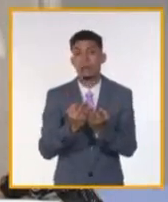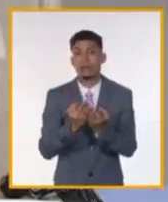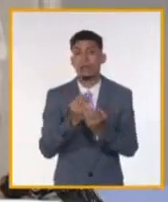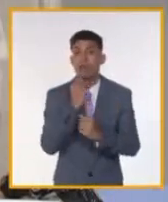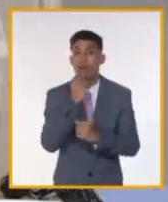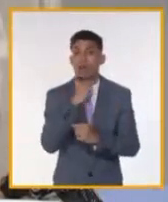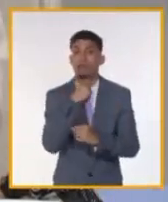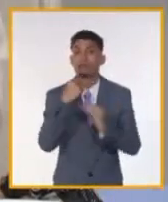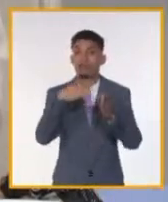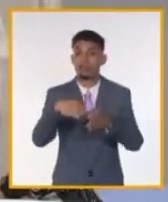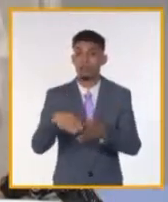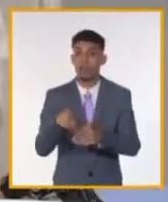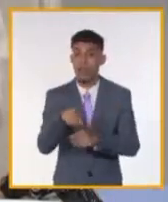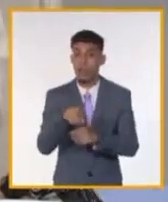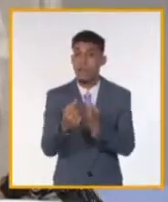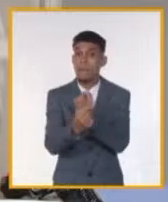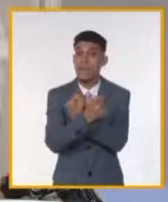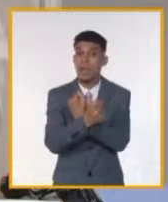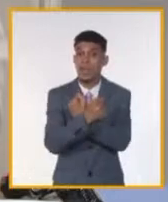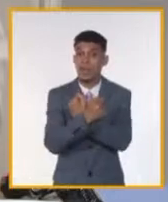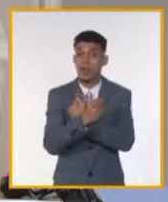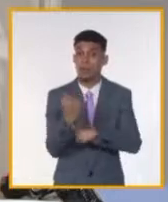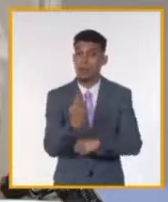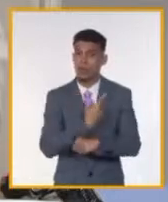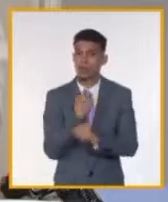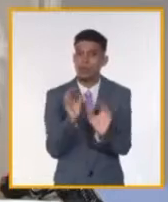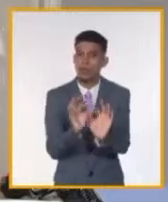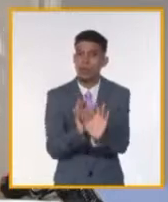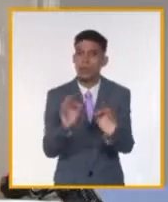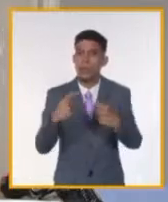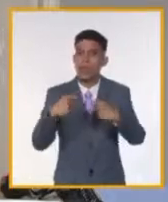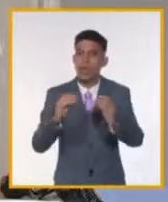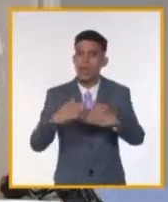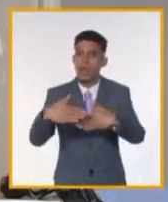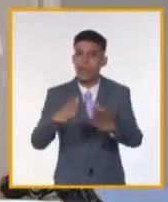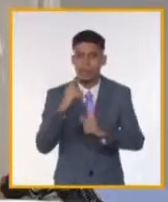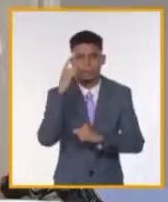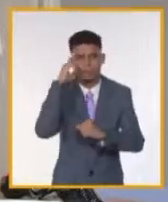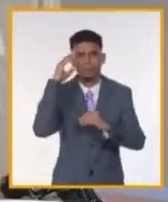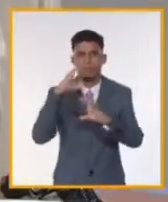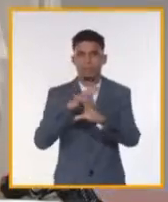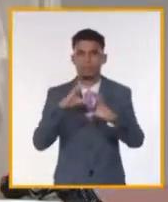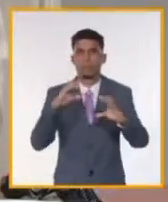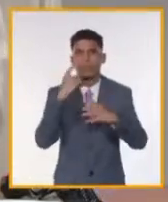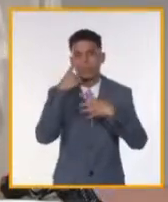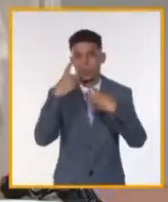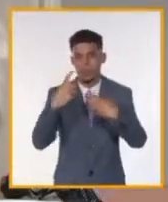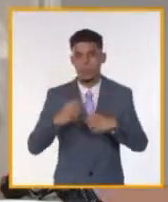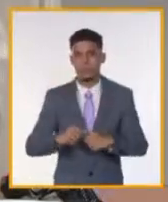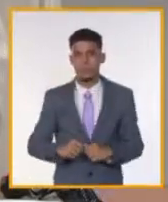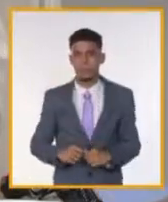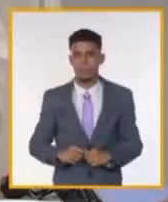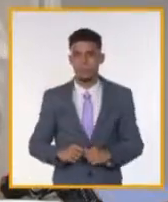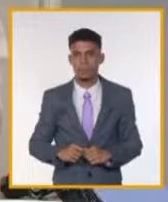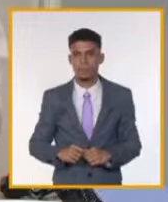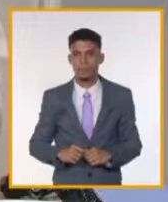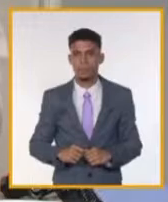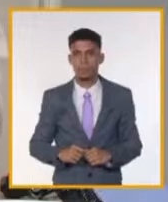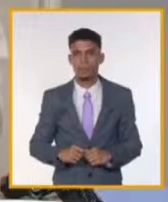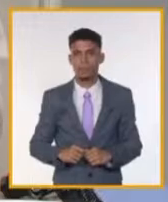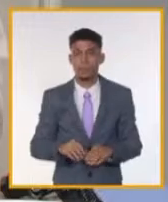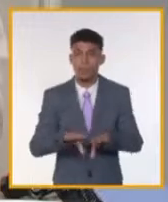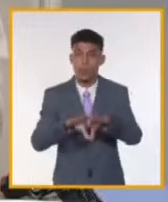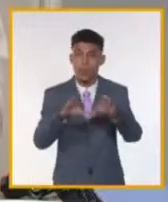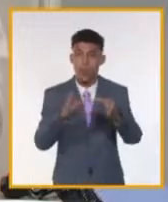altamente riesgosa cuando no se hace con los equipos y con la tecnología y el conocimiento necesario para poderla realizar. La minería ilegal